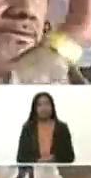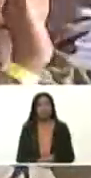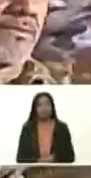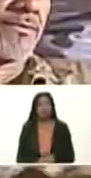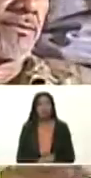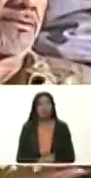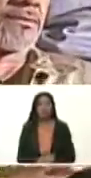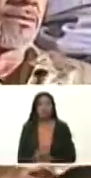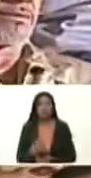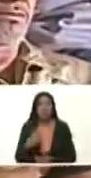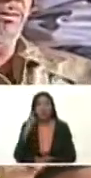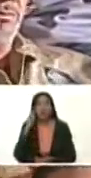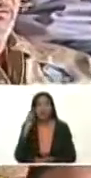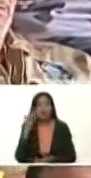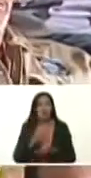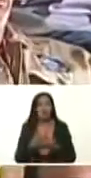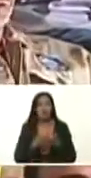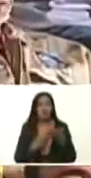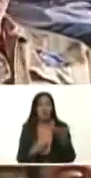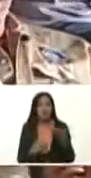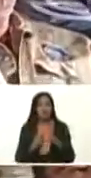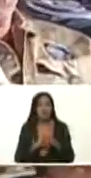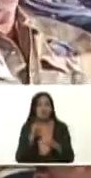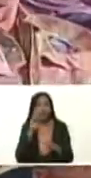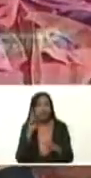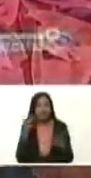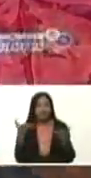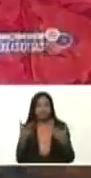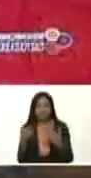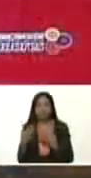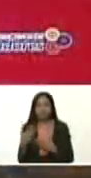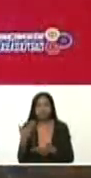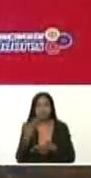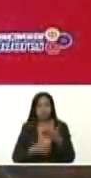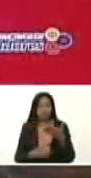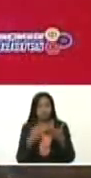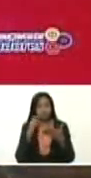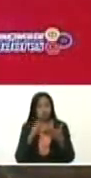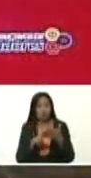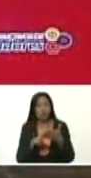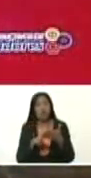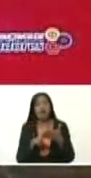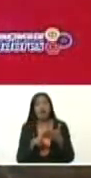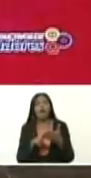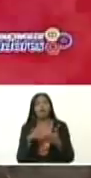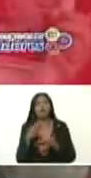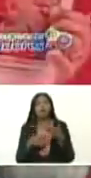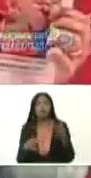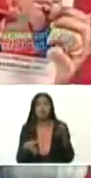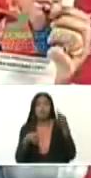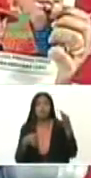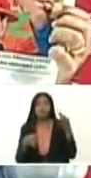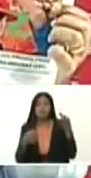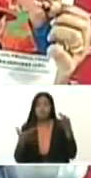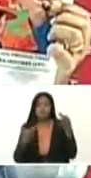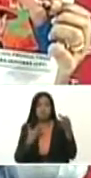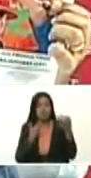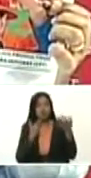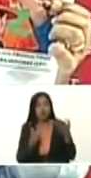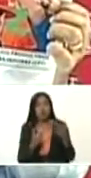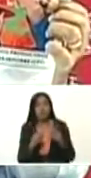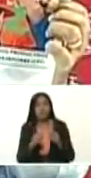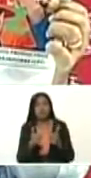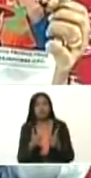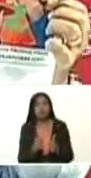Yo vi las propuestas, esto lo digo porque vi las propuestas que ustedes me mandaron en este documento que